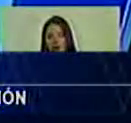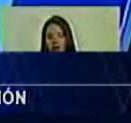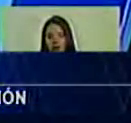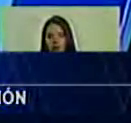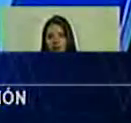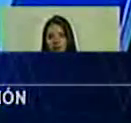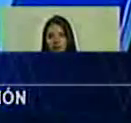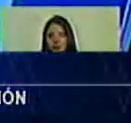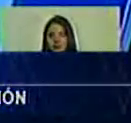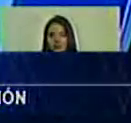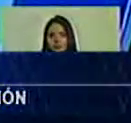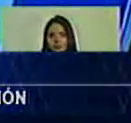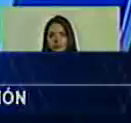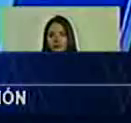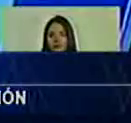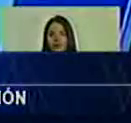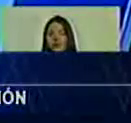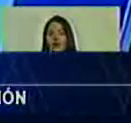Obtuvimos